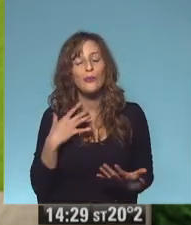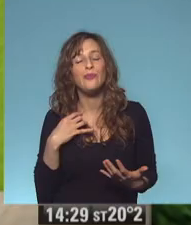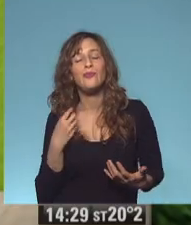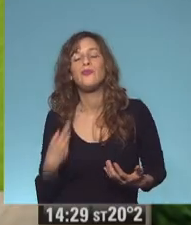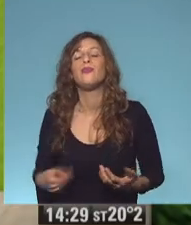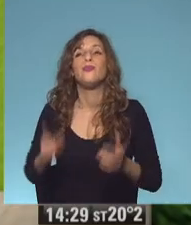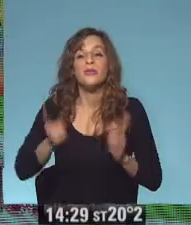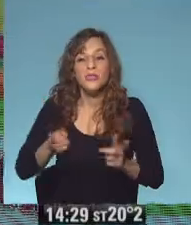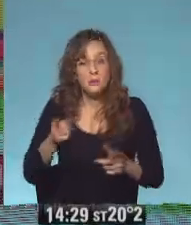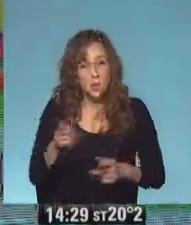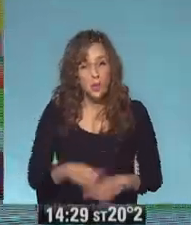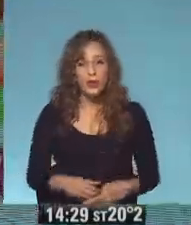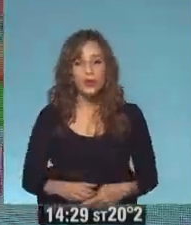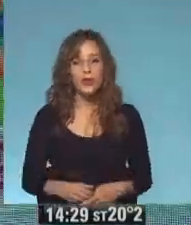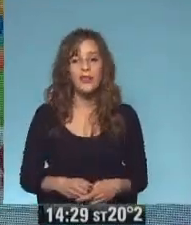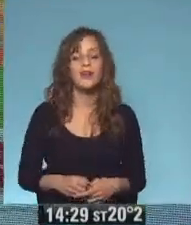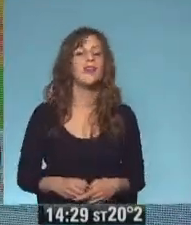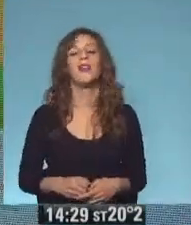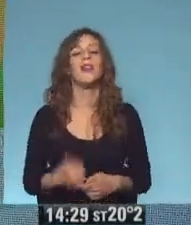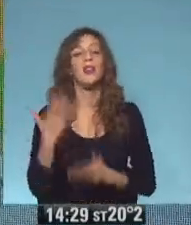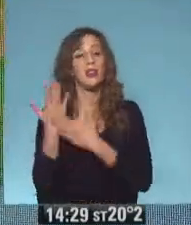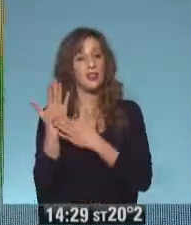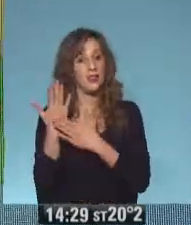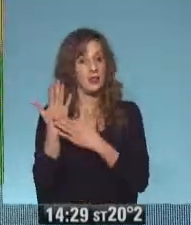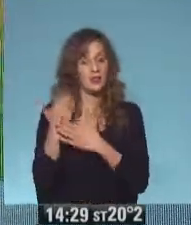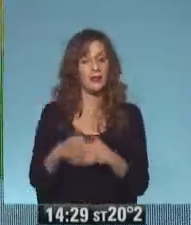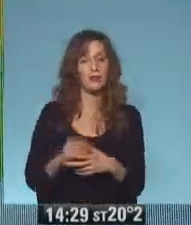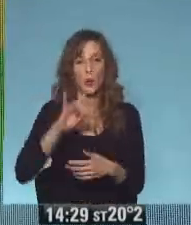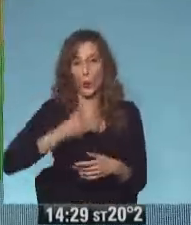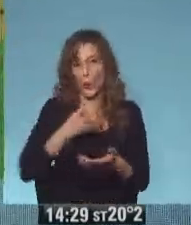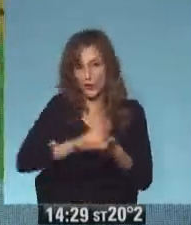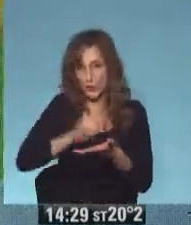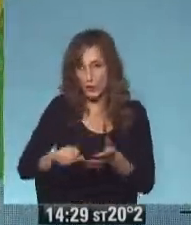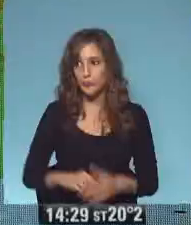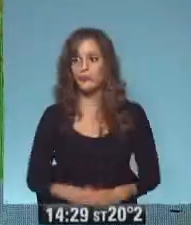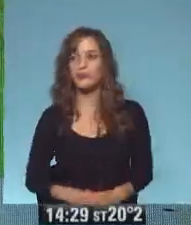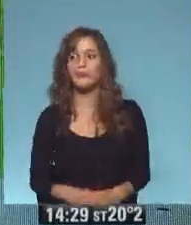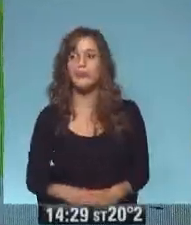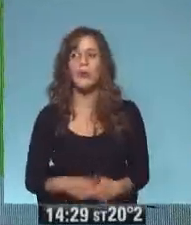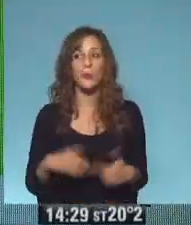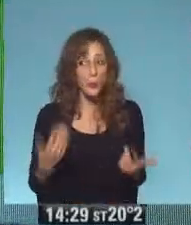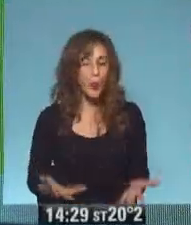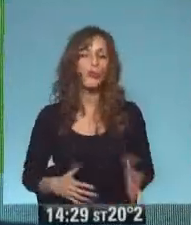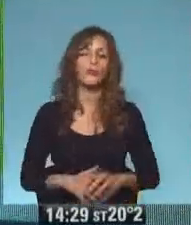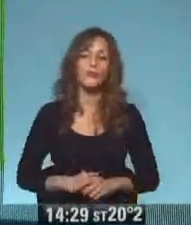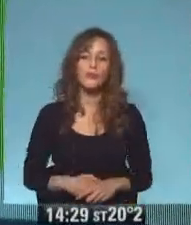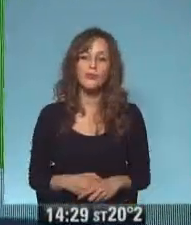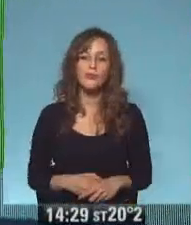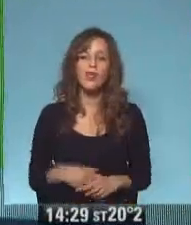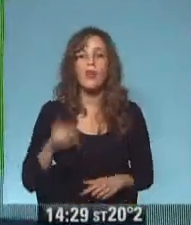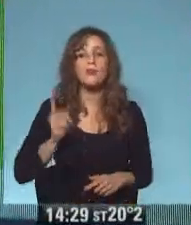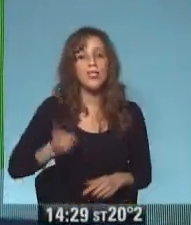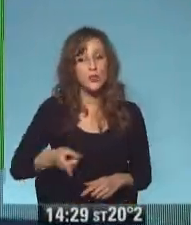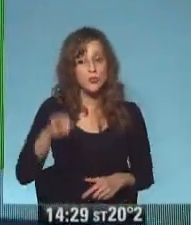derecha. De la mano con la que escribo. Con la que escribís vos, ojo, mamá. Sí, con la que escribo yo. Sí. Sí, sí, sí. Para la derecha. Entonces, para la derecha. Voy para acá,